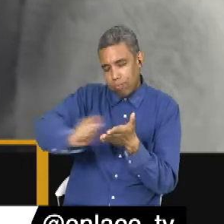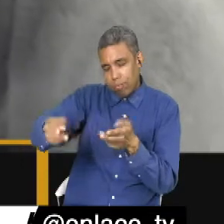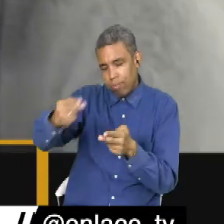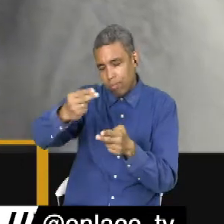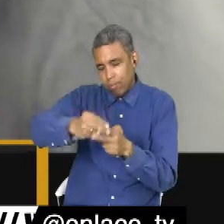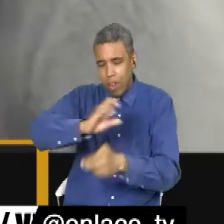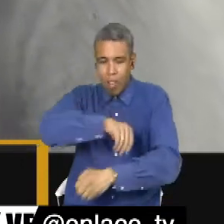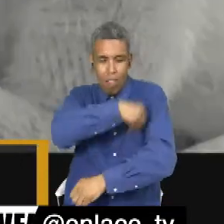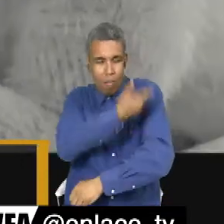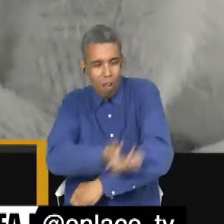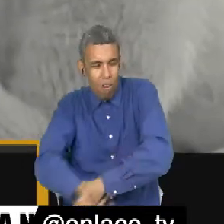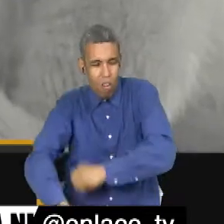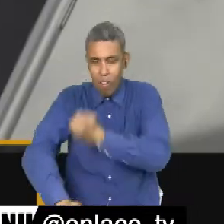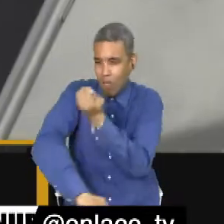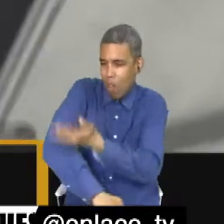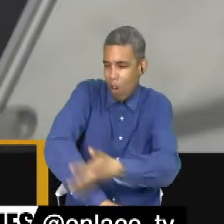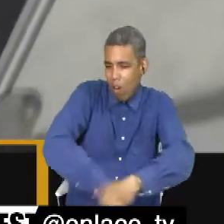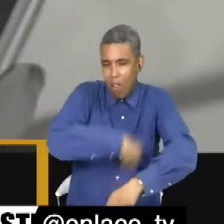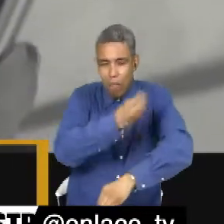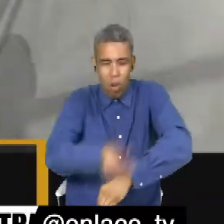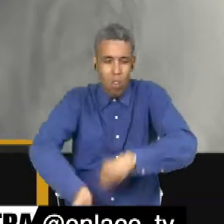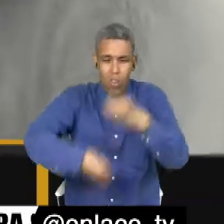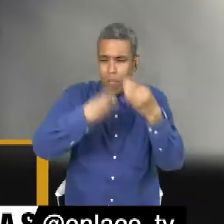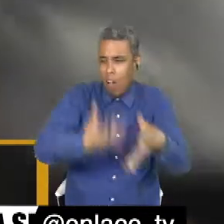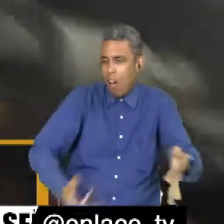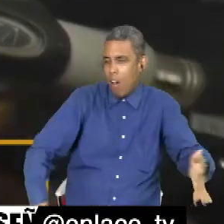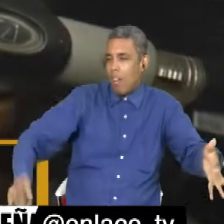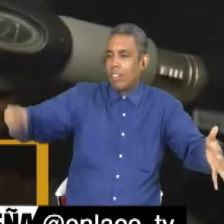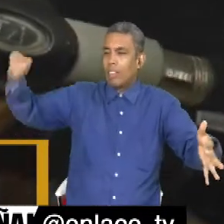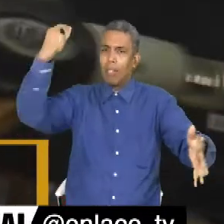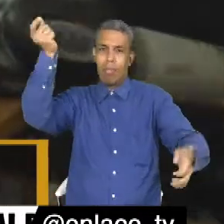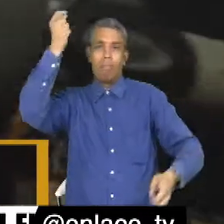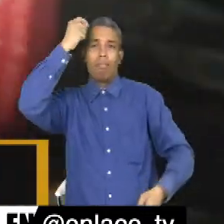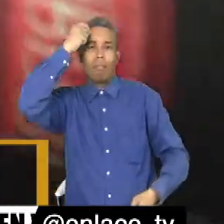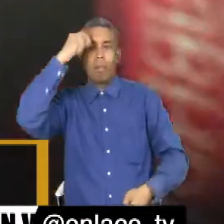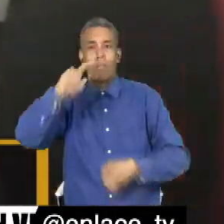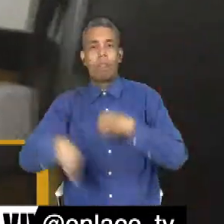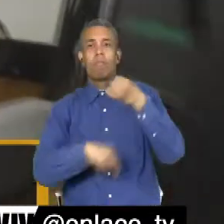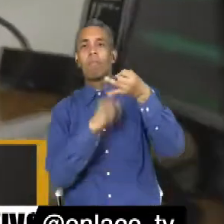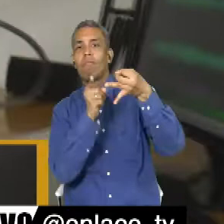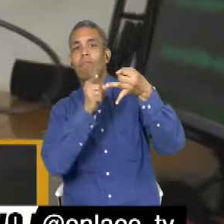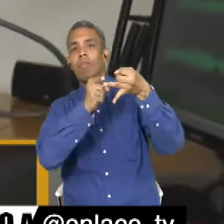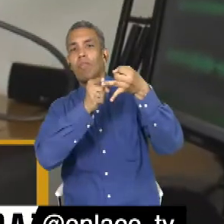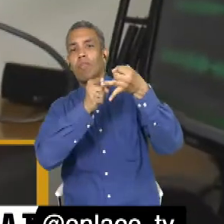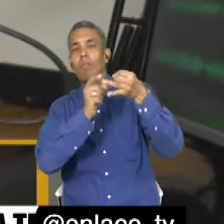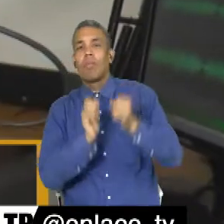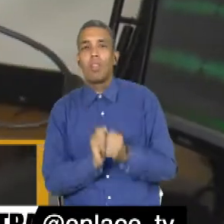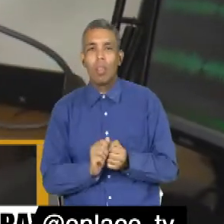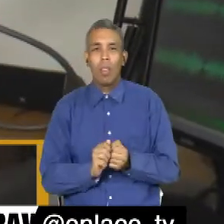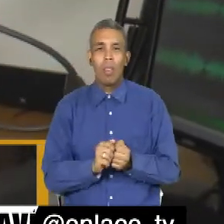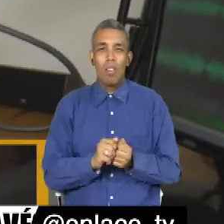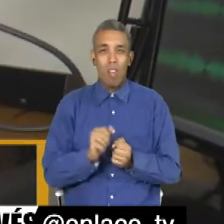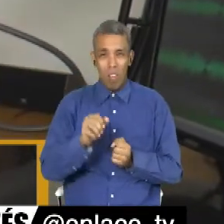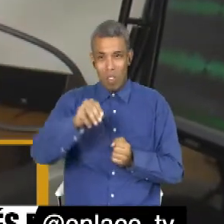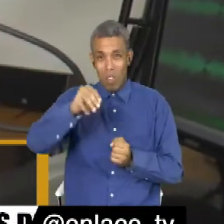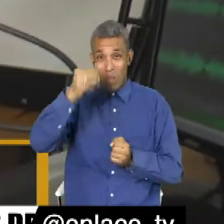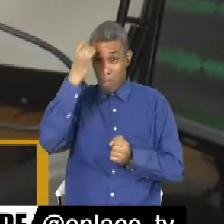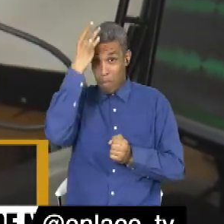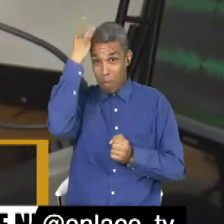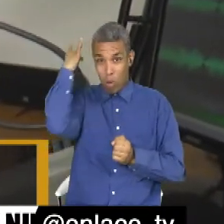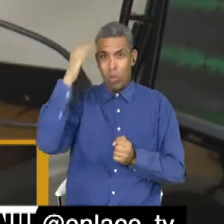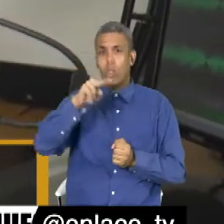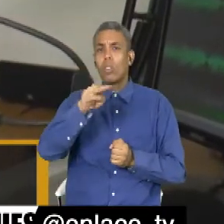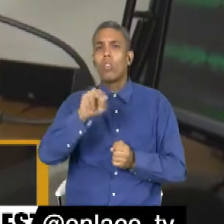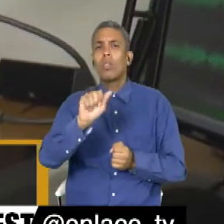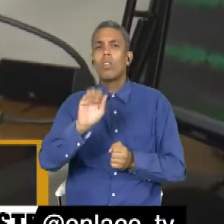de amores pa' que pienses en mí. Y en la casilla número 2 veamos al Mono Zabaleta, de la autoría de Rolando